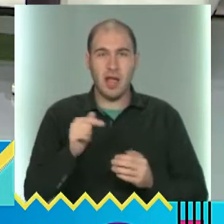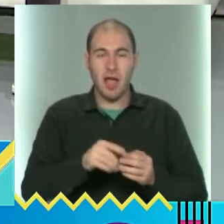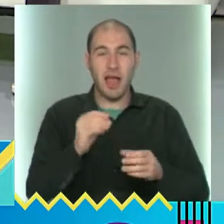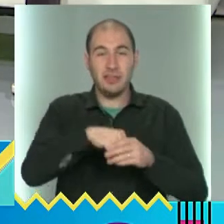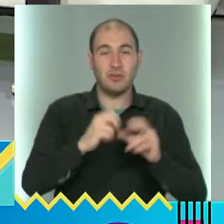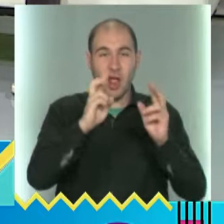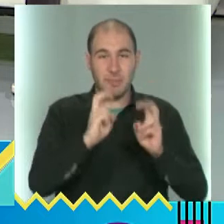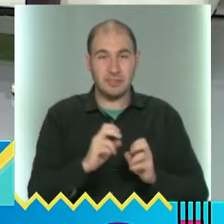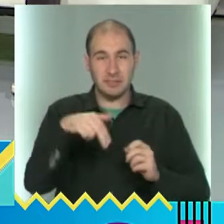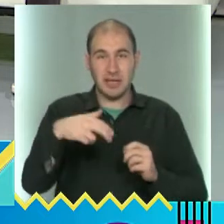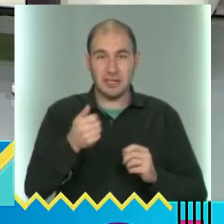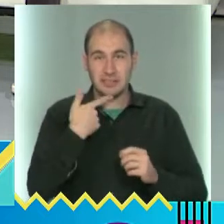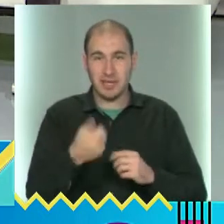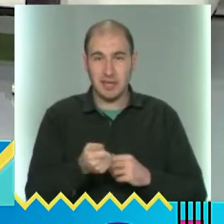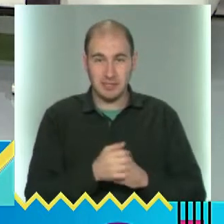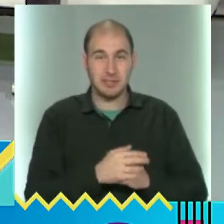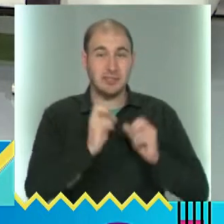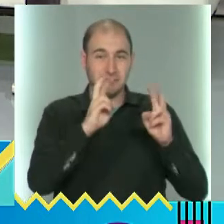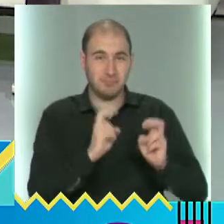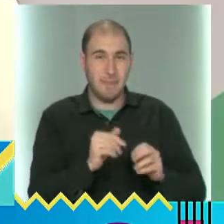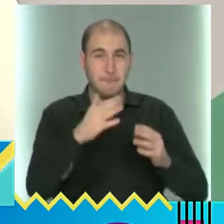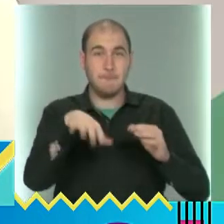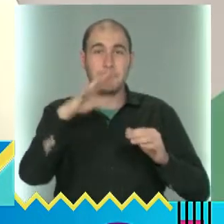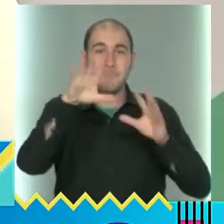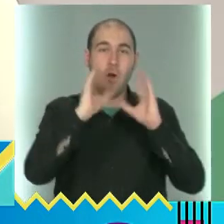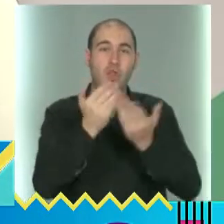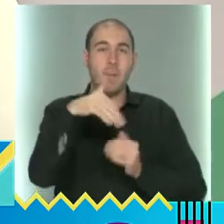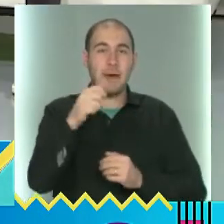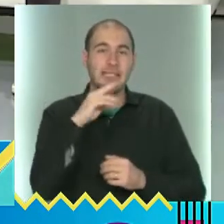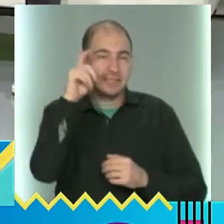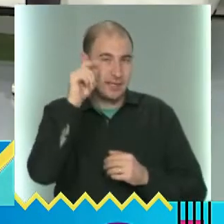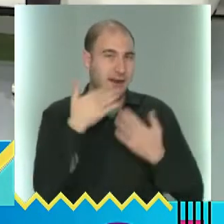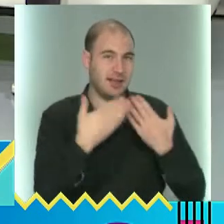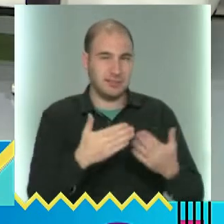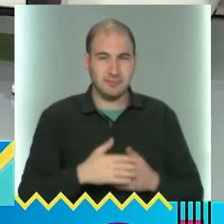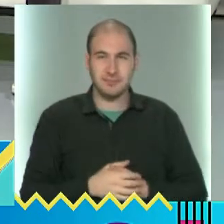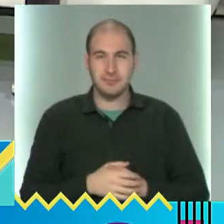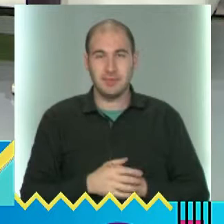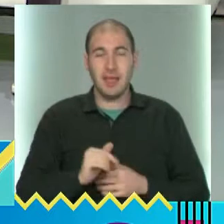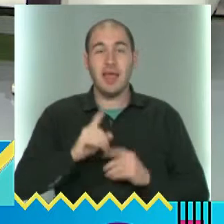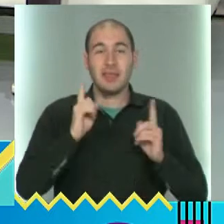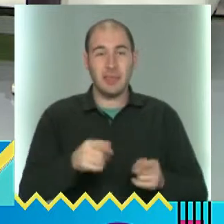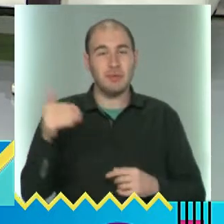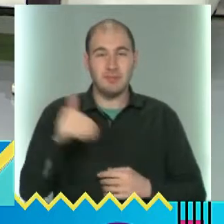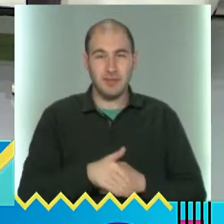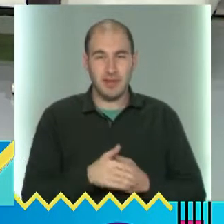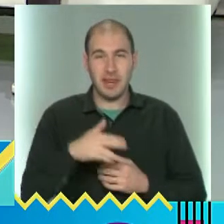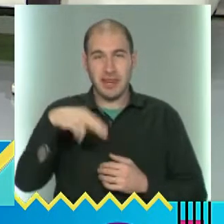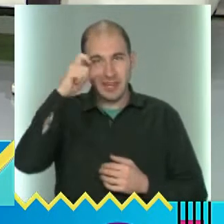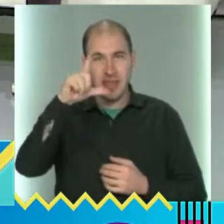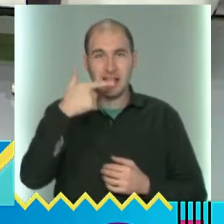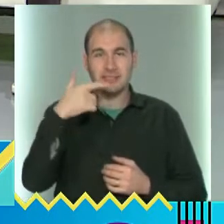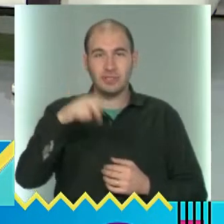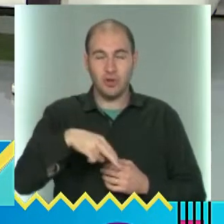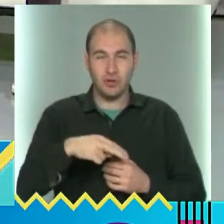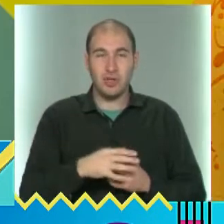una investigación de la NASA. Investigación en Marte. Después nos vas a contar un poquito más. Muchas gracias, Marcos. Y también está con nosotros Nelson